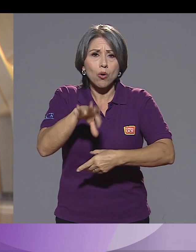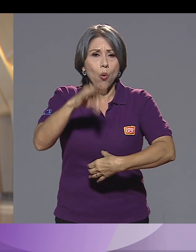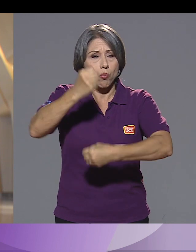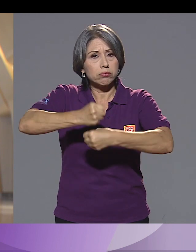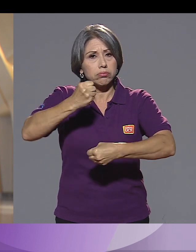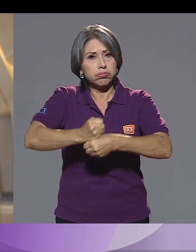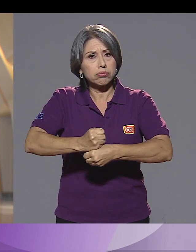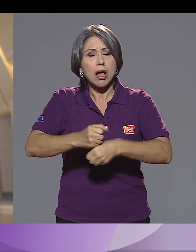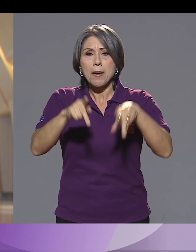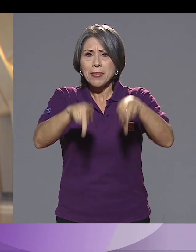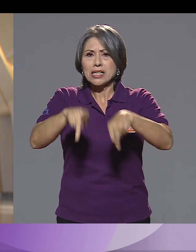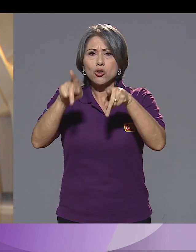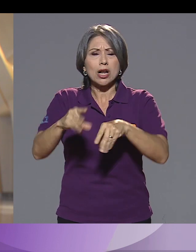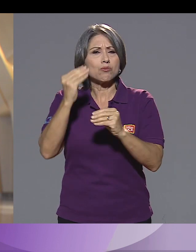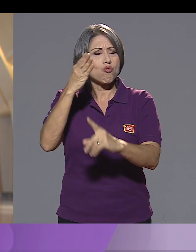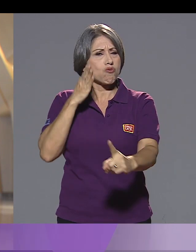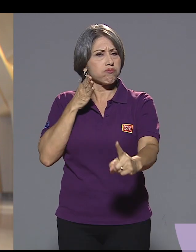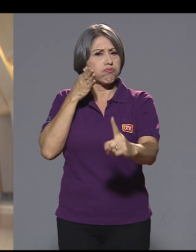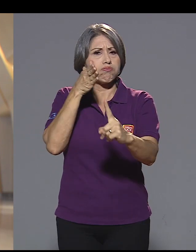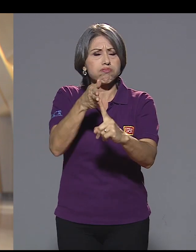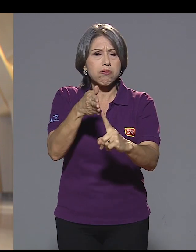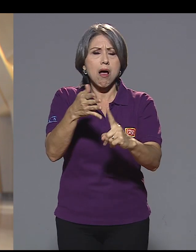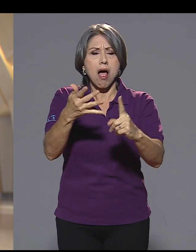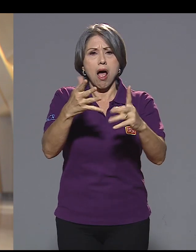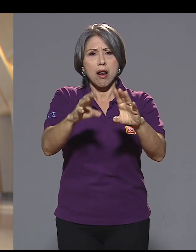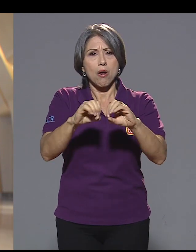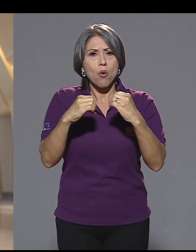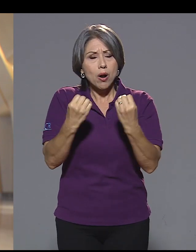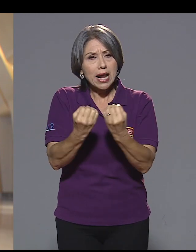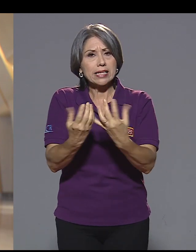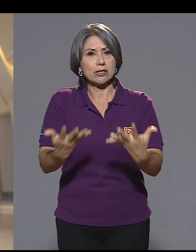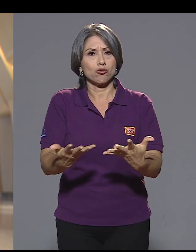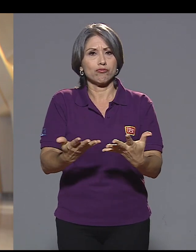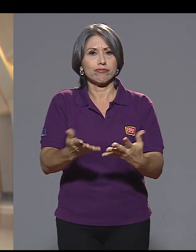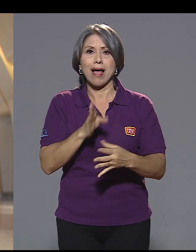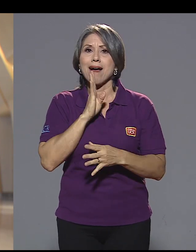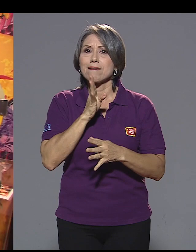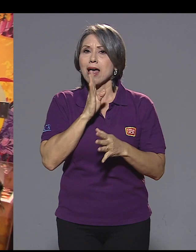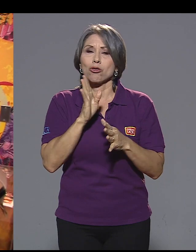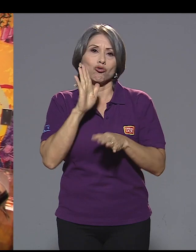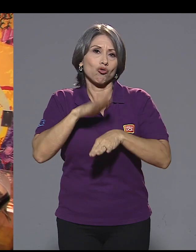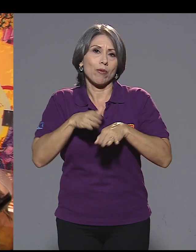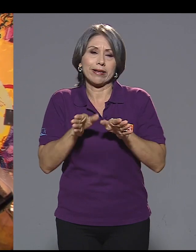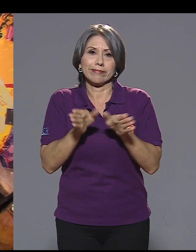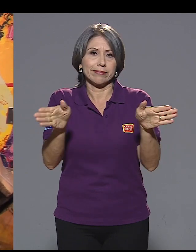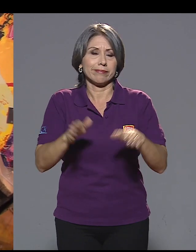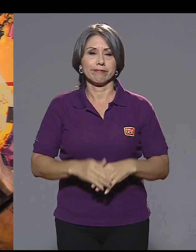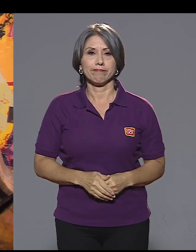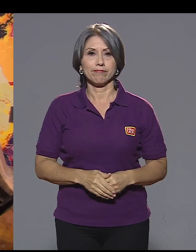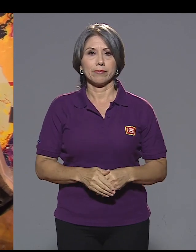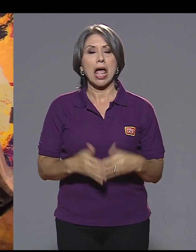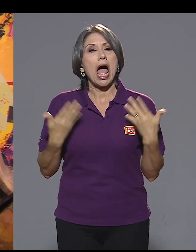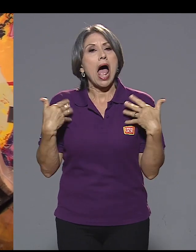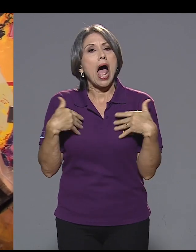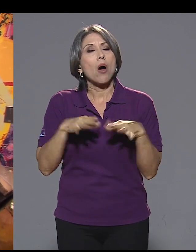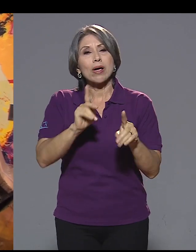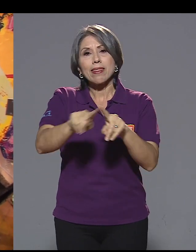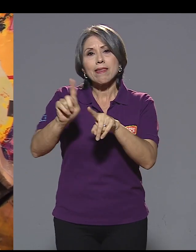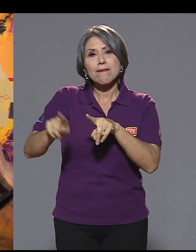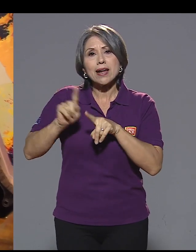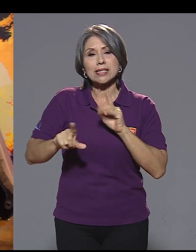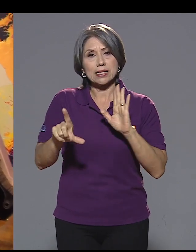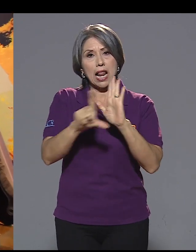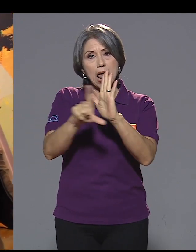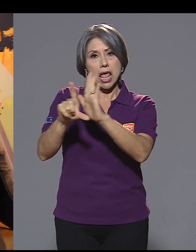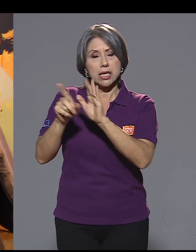trabajo, son personas muy leales a las organizaciones, hablando generalidades, ¿verdad? Aunque diversas